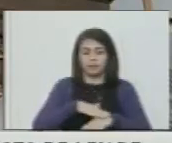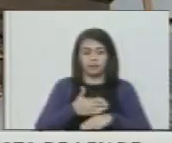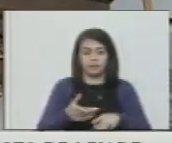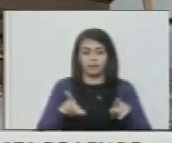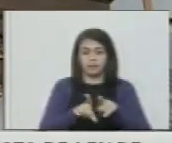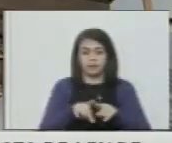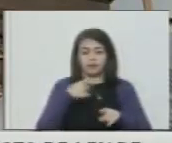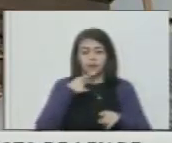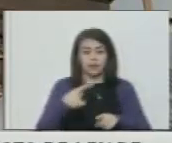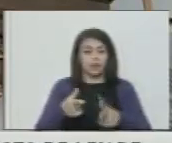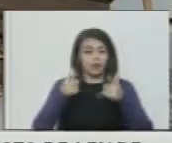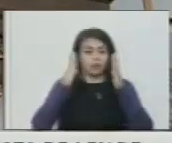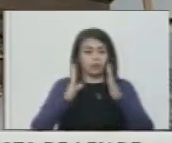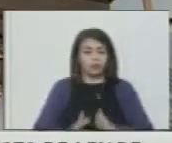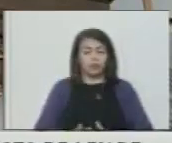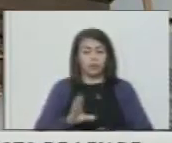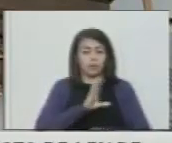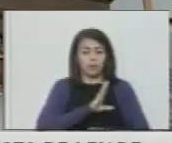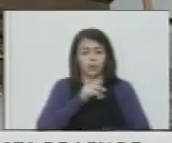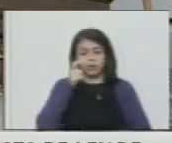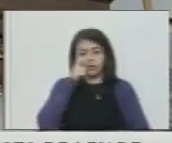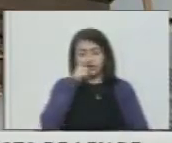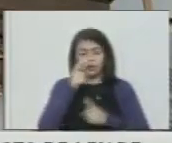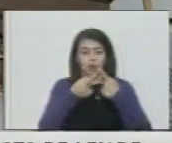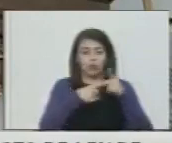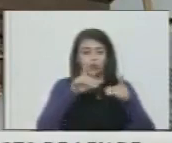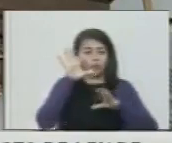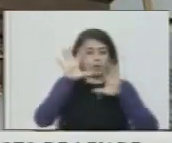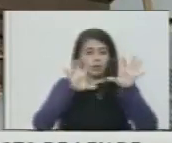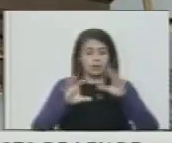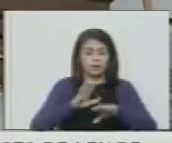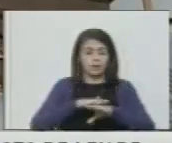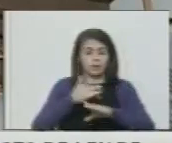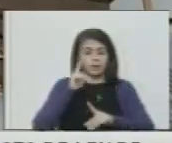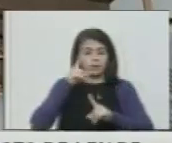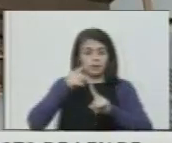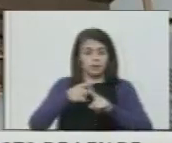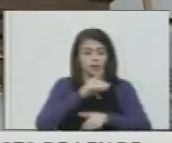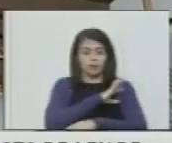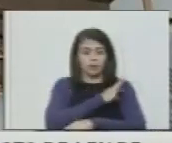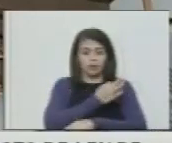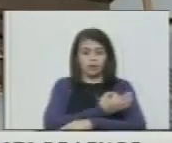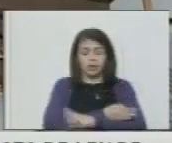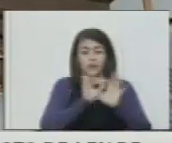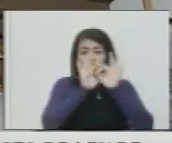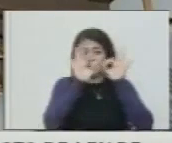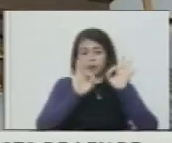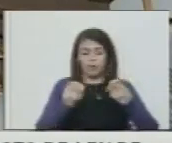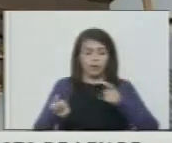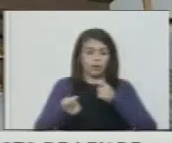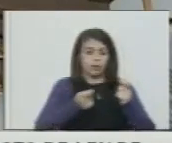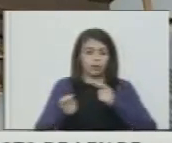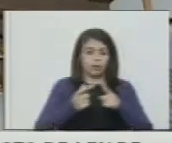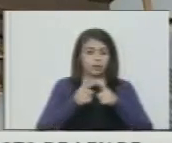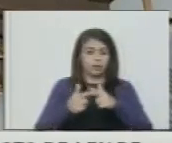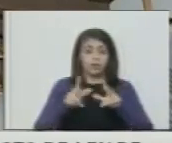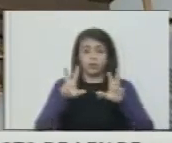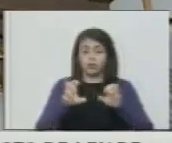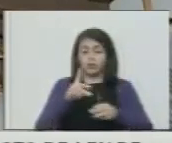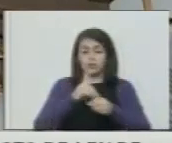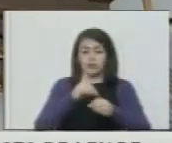Nacional, así como con autoridades de supervisión de otros países, a los fines de fortalecer los mecanismos de